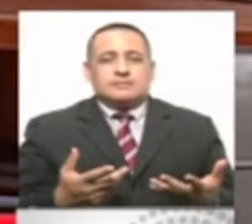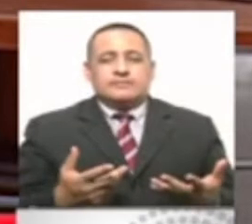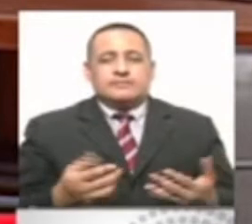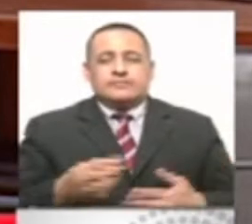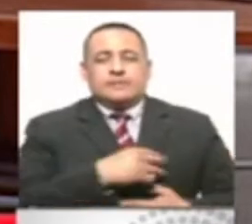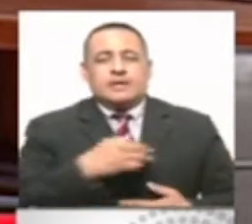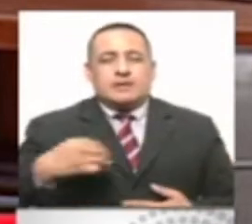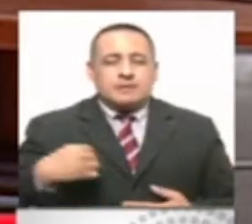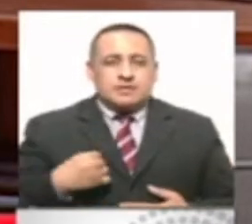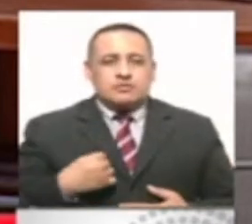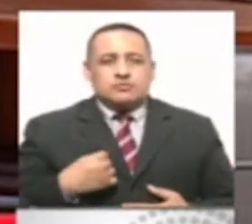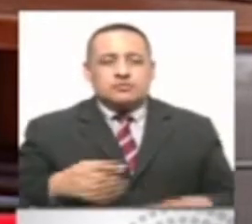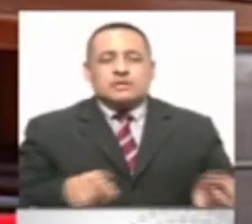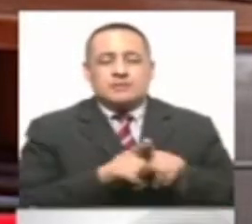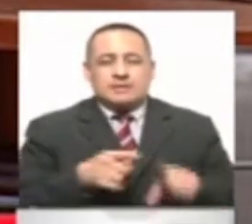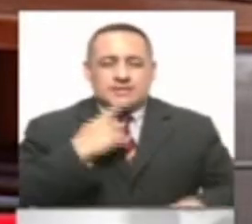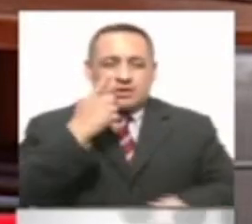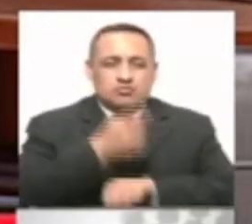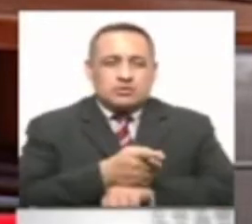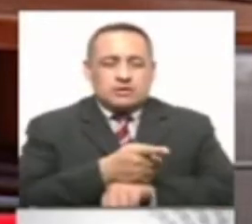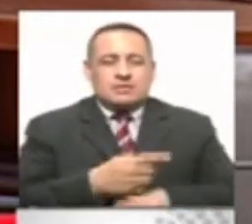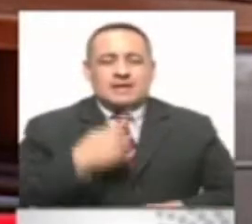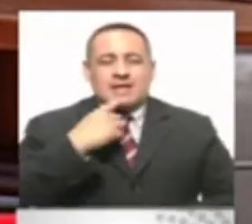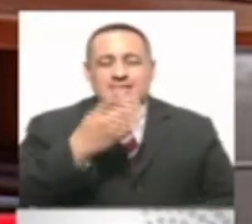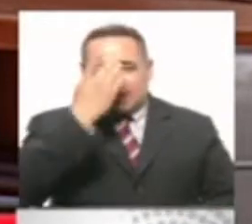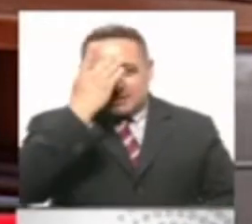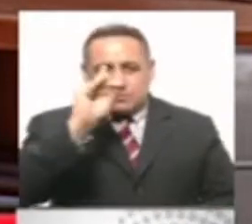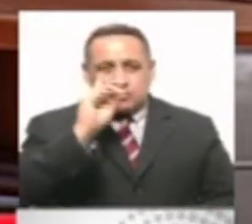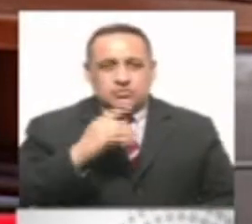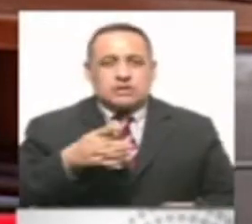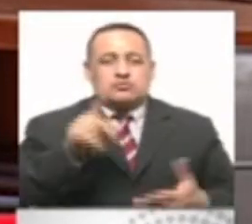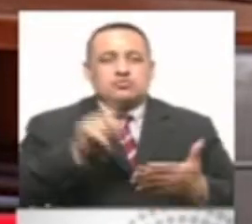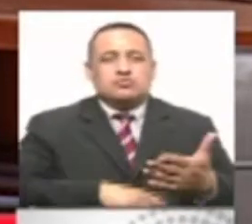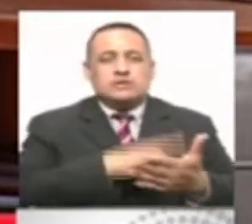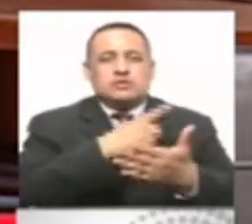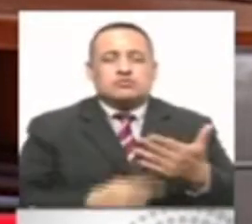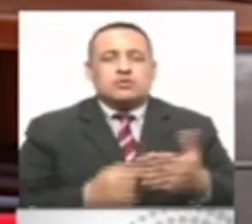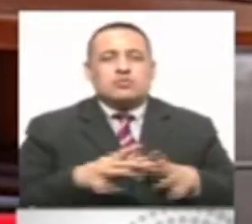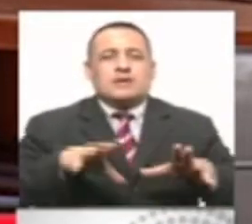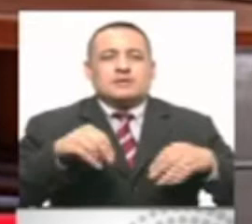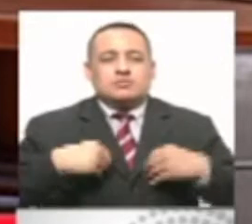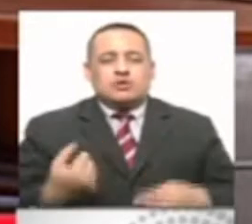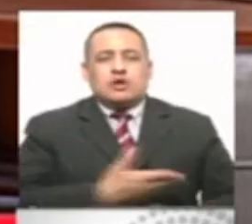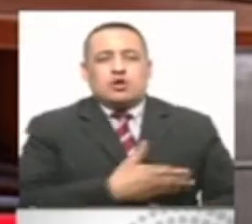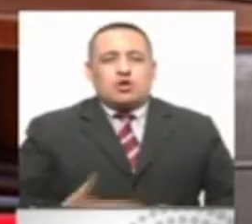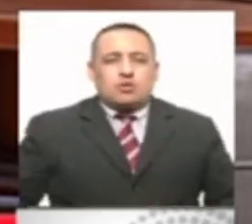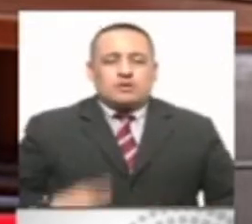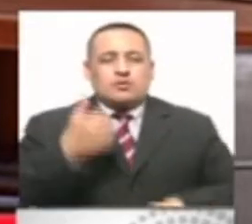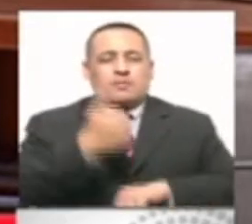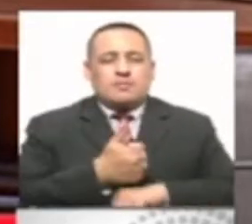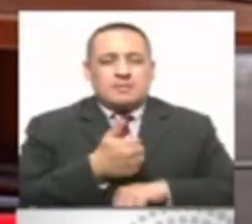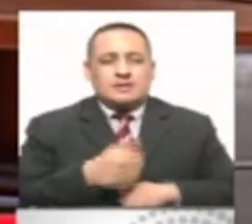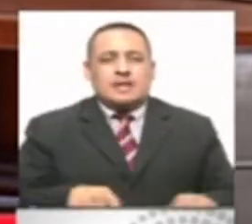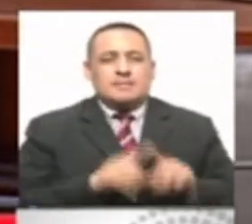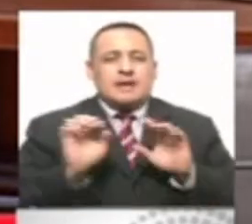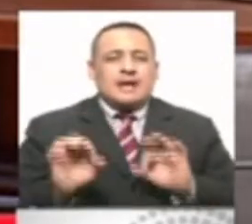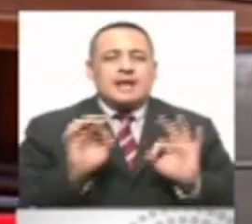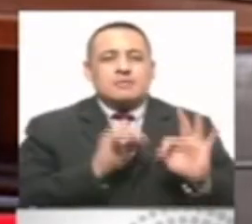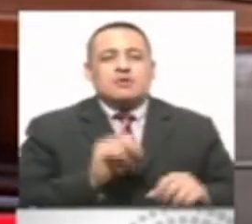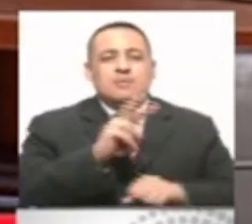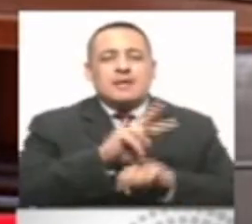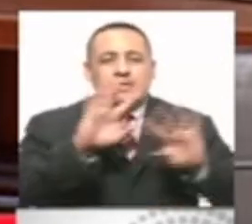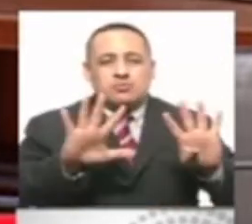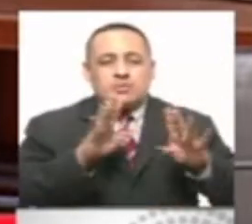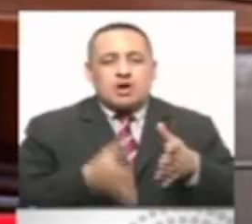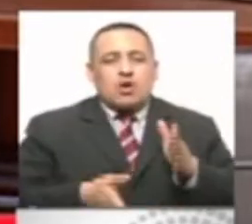el ministro interpelado, la decisión de su censura la tomó el Estado Mayor golpista el mismo 29